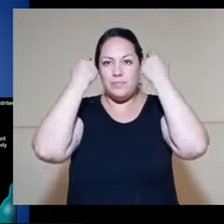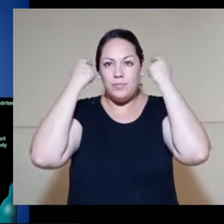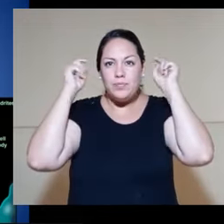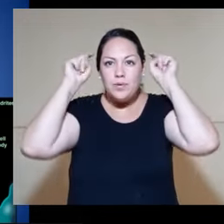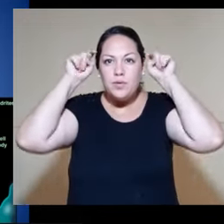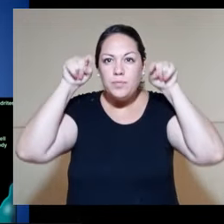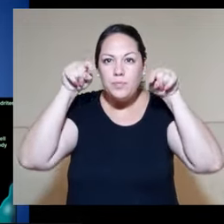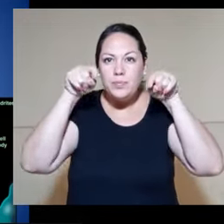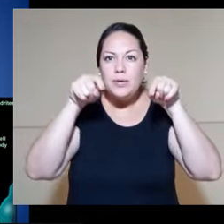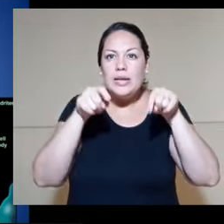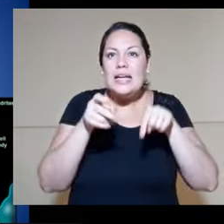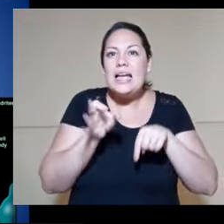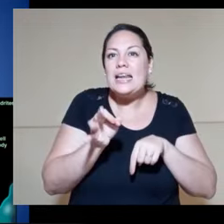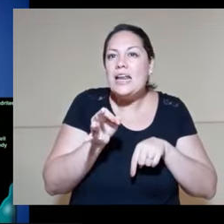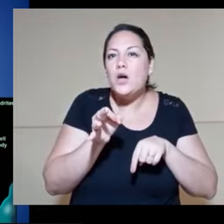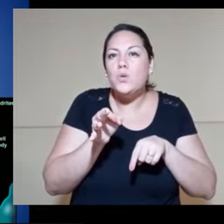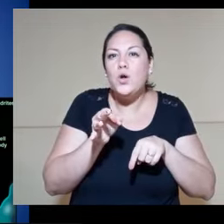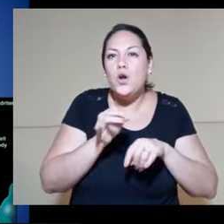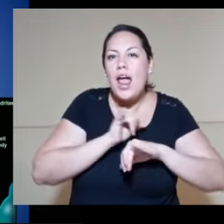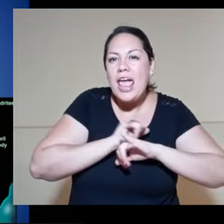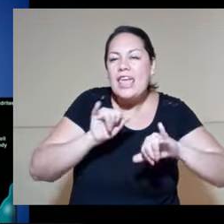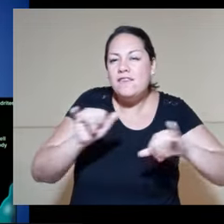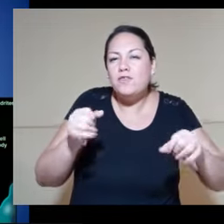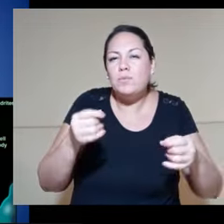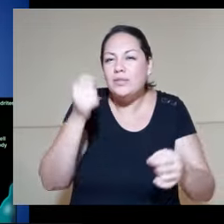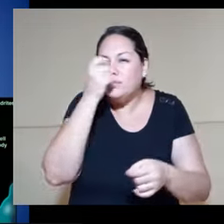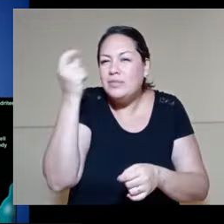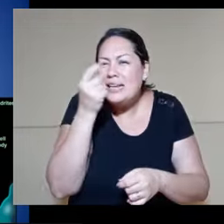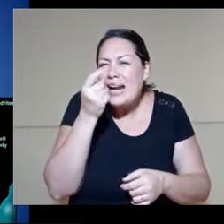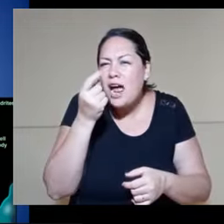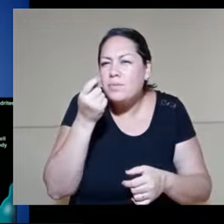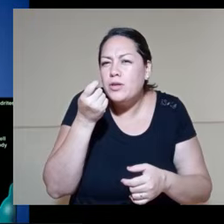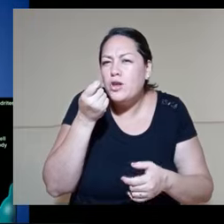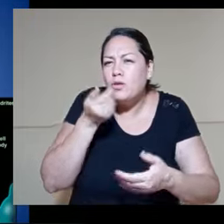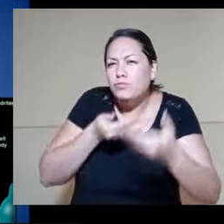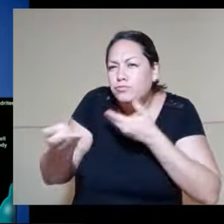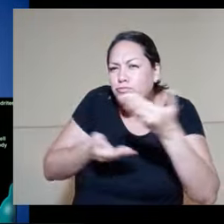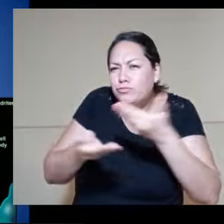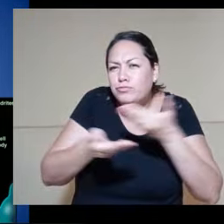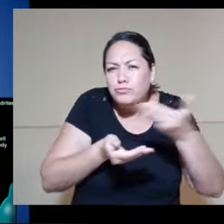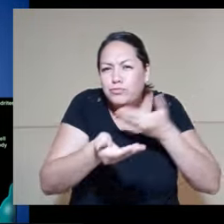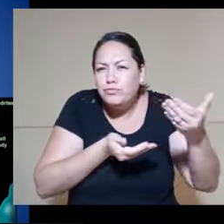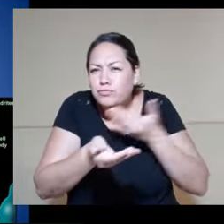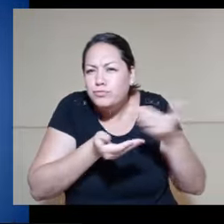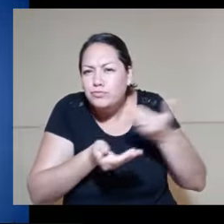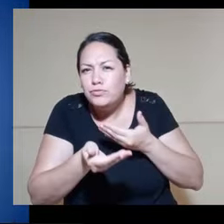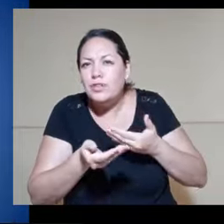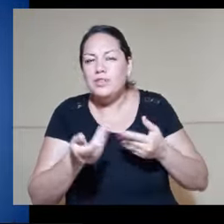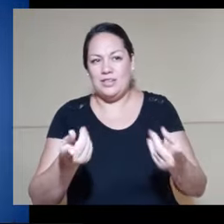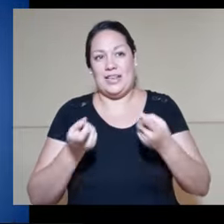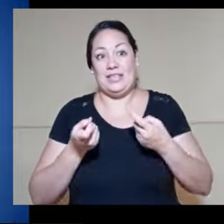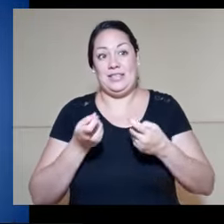vuelta, necesitamos conexiones neuronales. Necesitamos que la información vaya pasando de un lugar a otro.